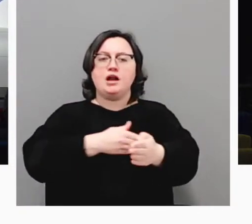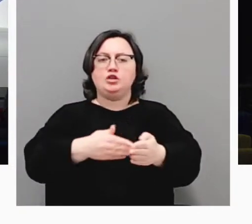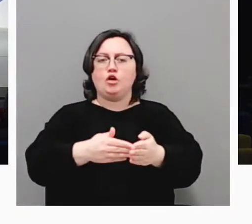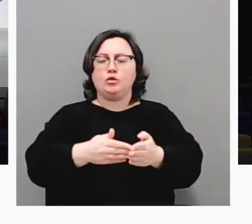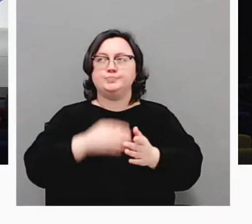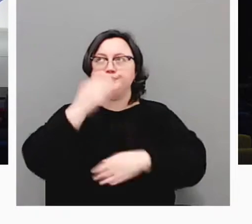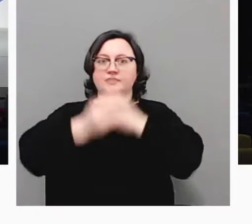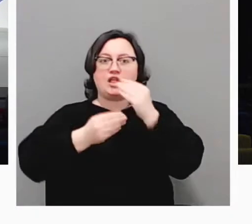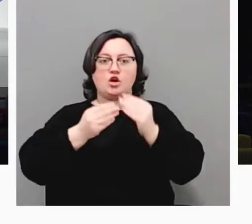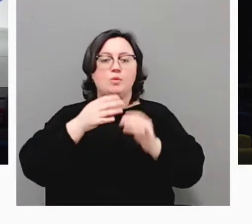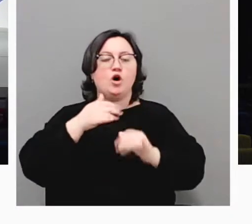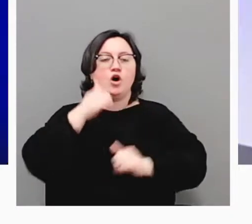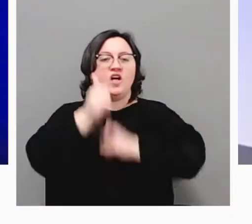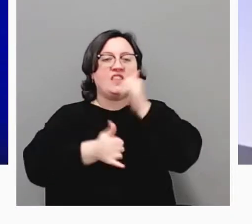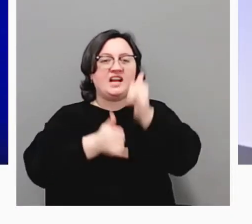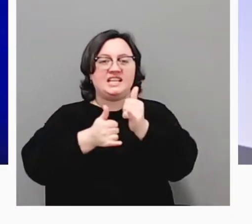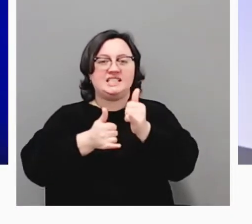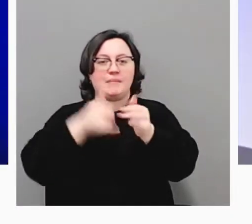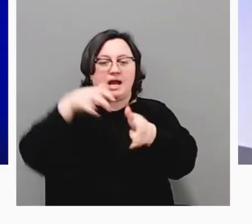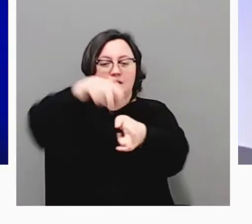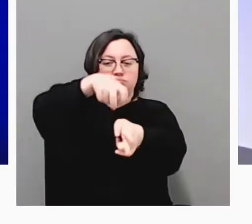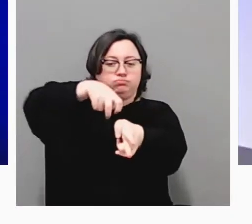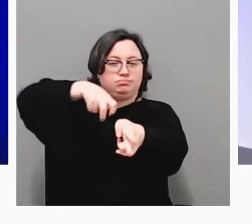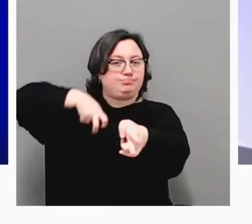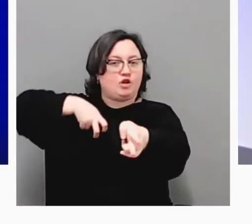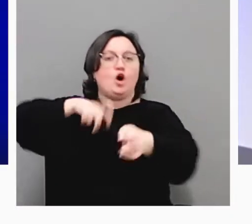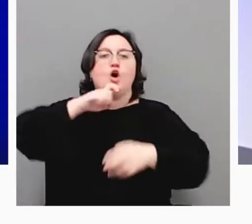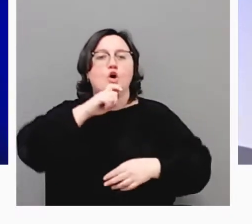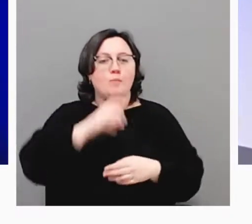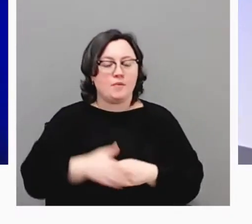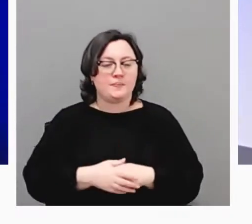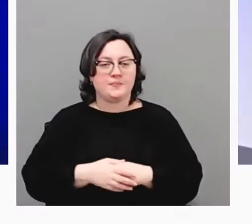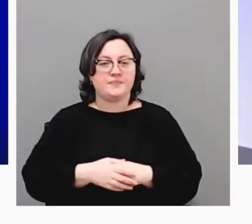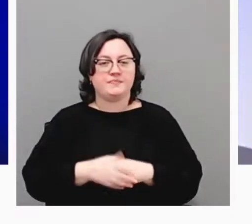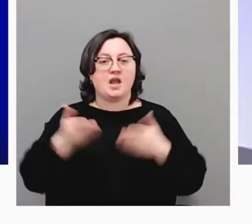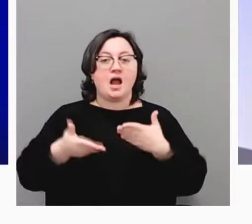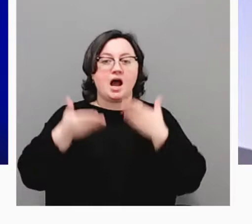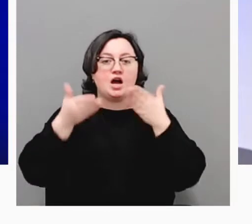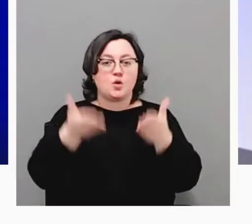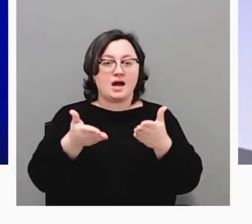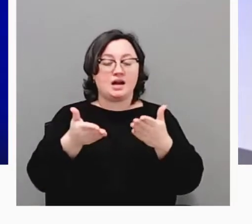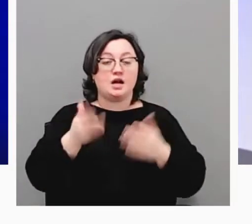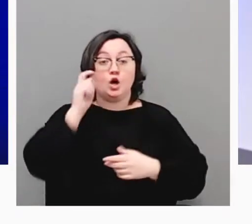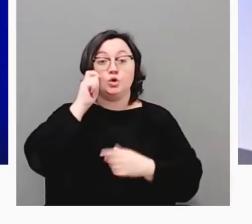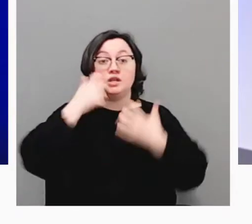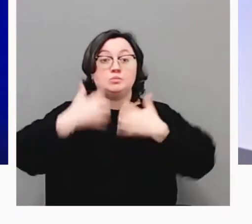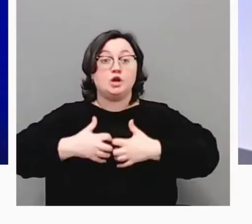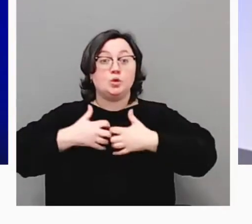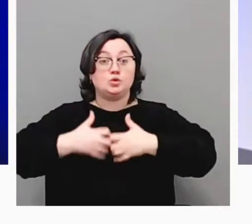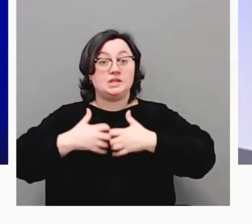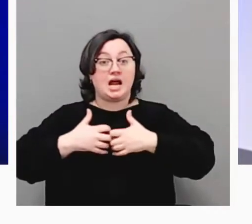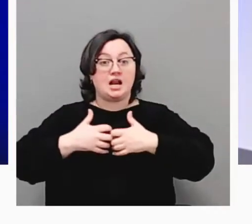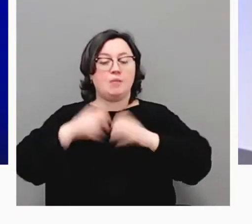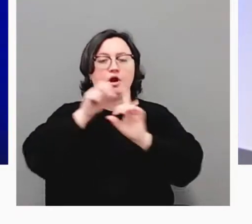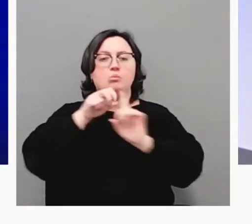un ciclista más en un tándem para ayudar a que el turismo industrial, desde el punto